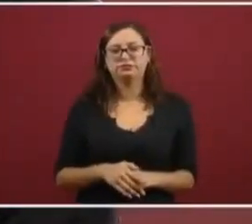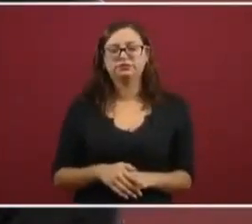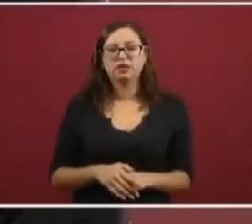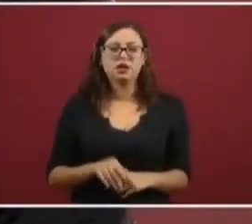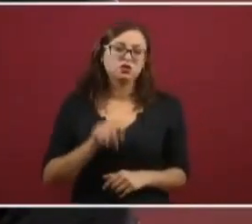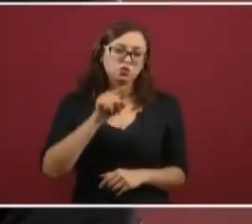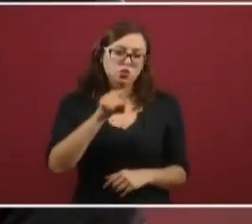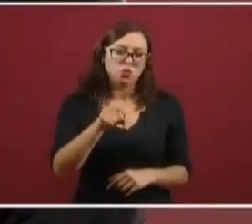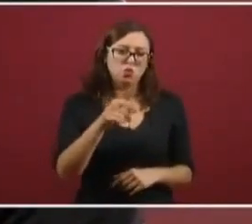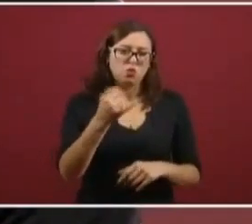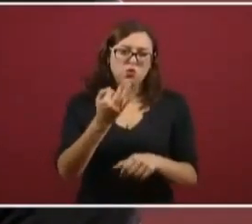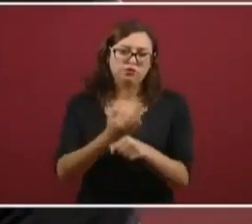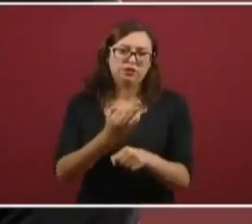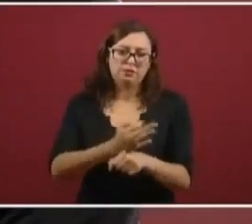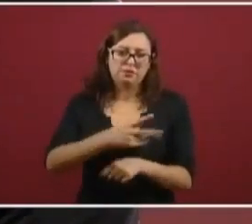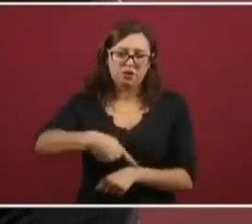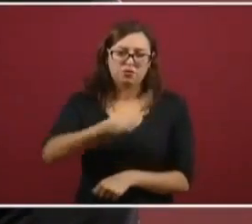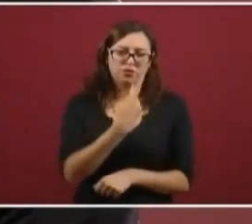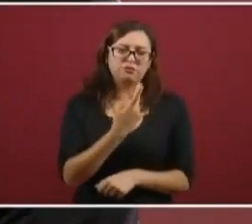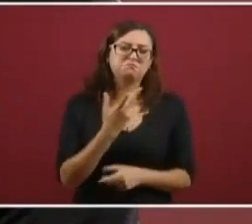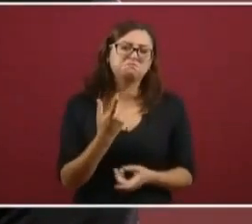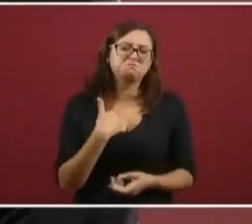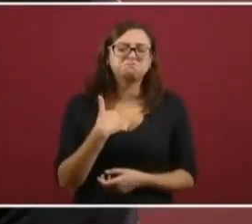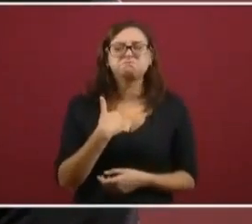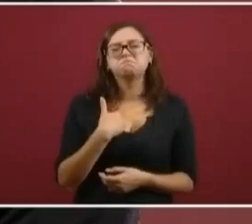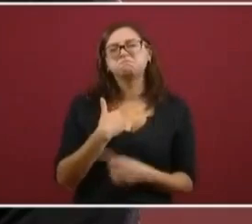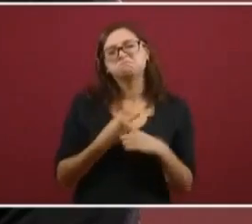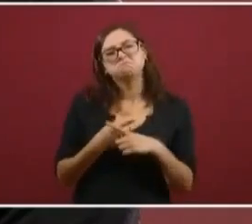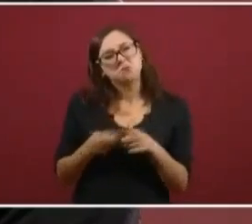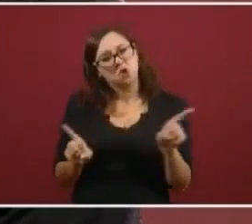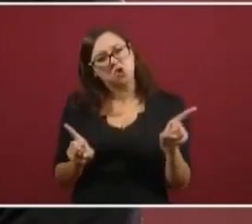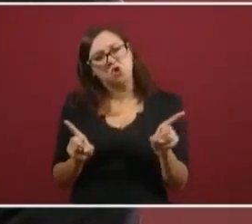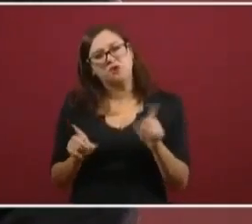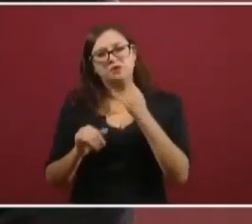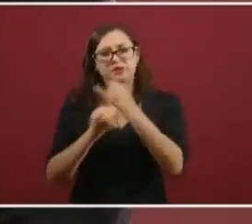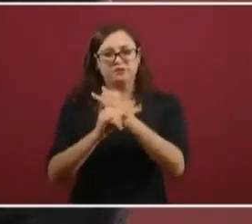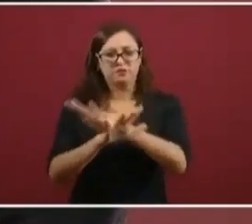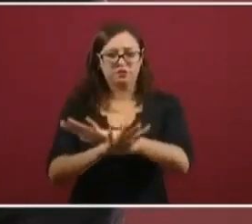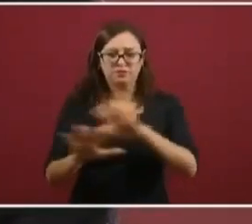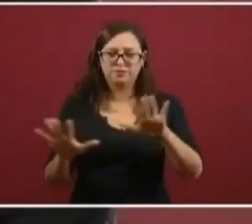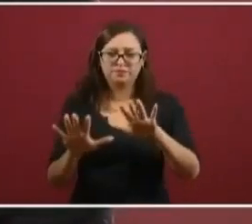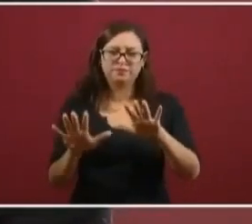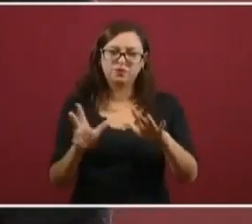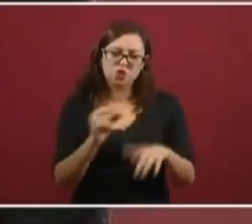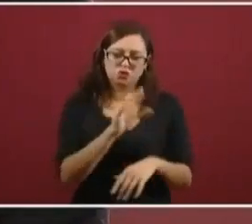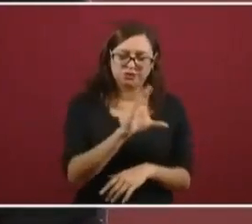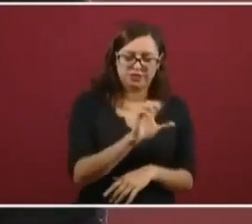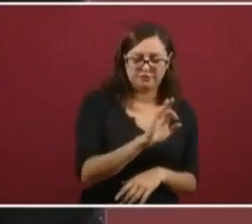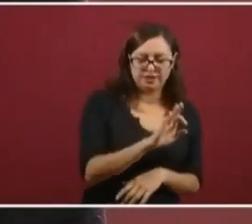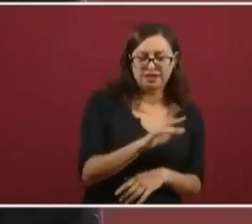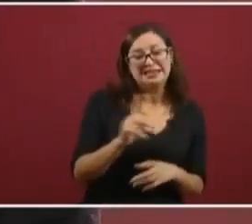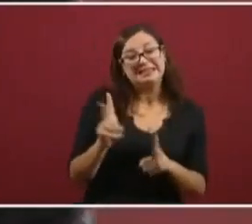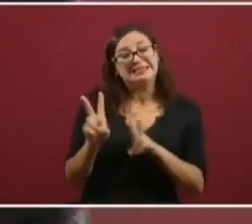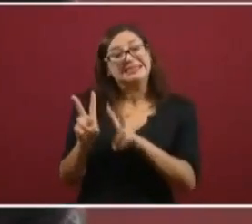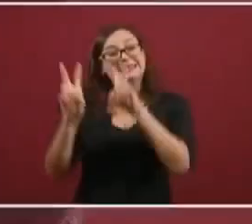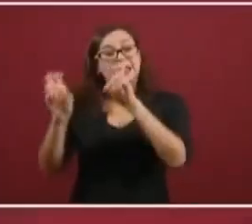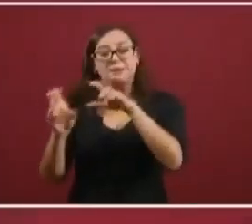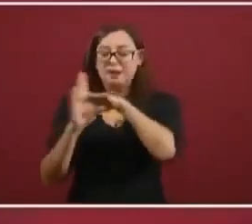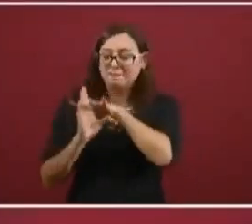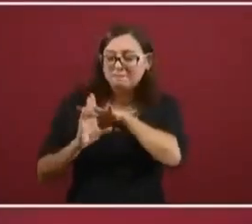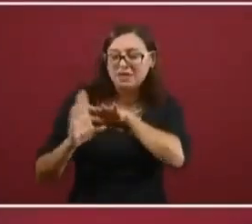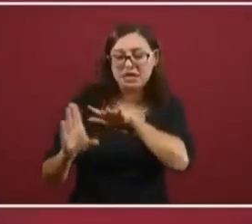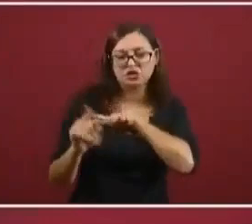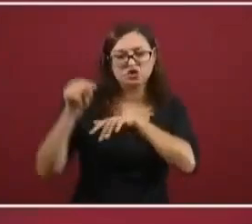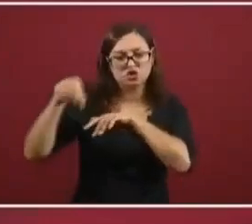se informó que en migración se tenían contratados